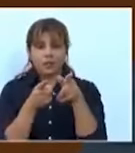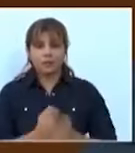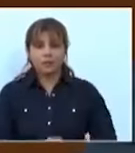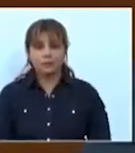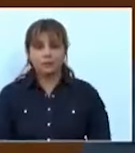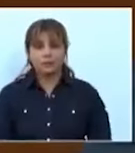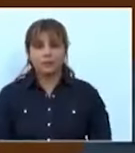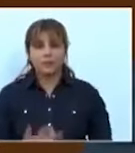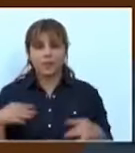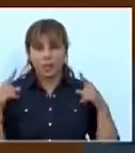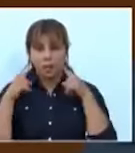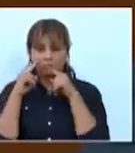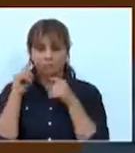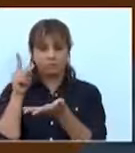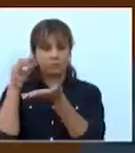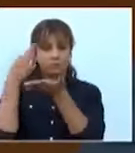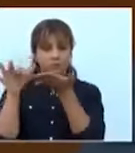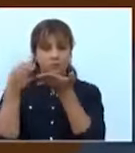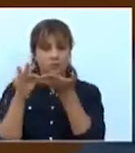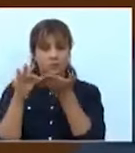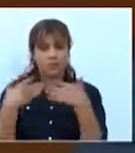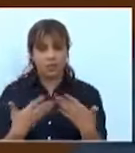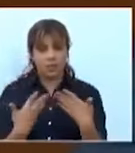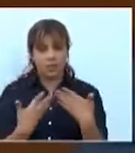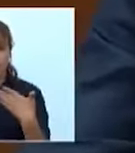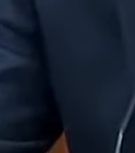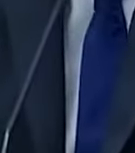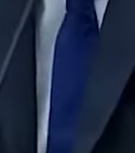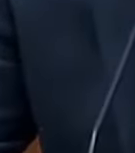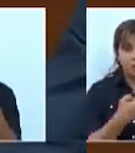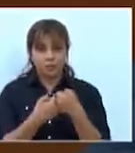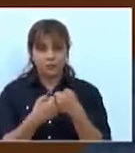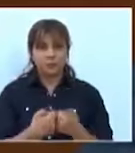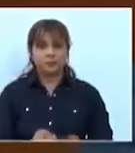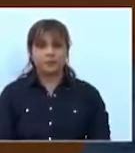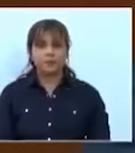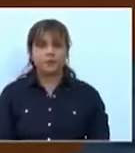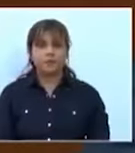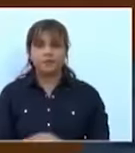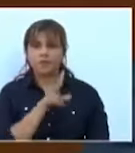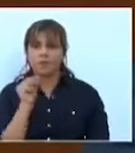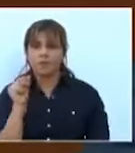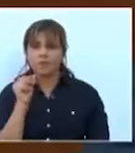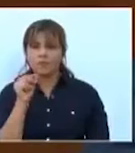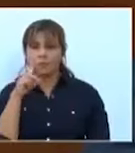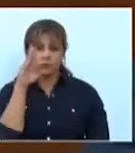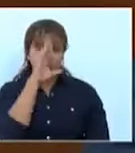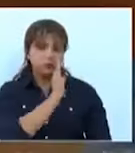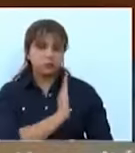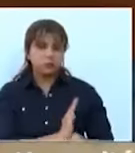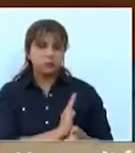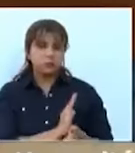vez señalar lo pendiente y permitirse el disenso. No oculté nunca las